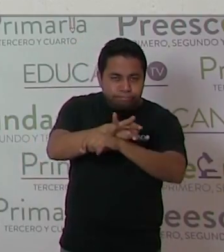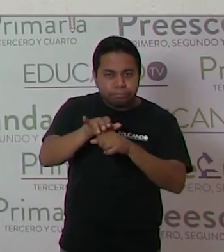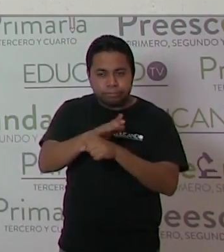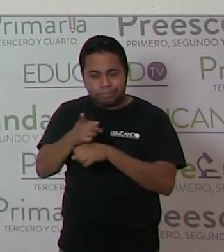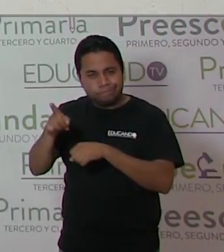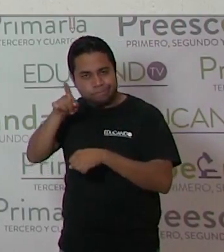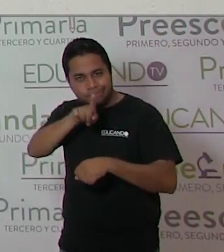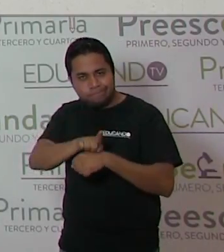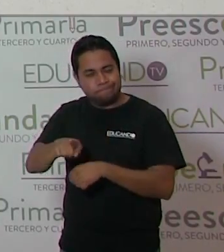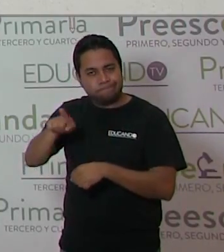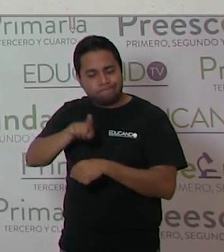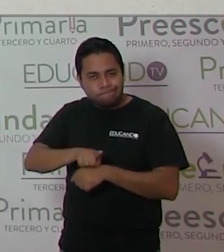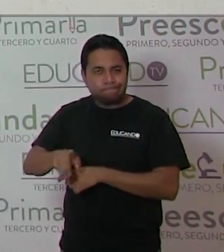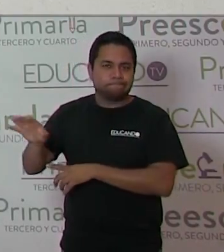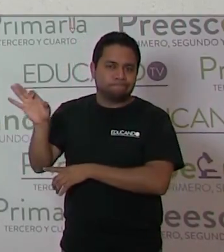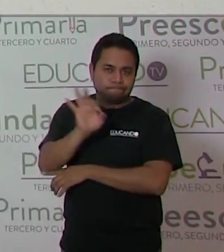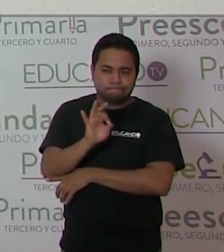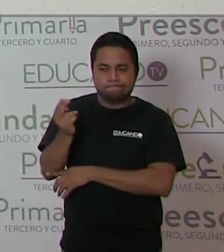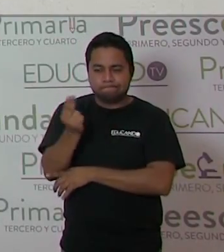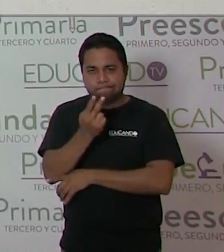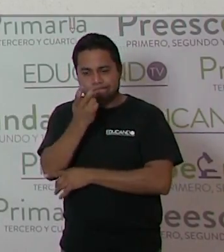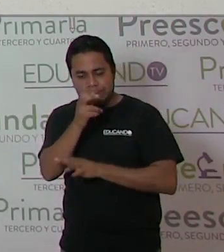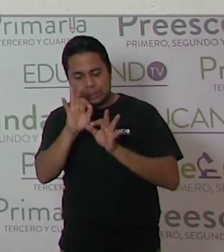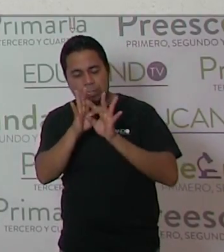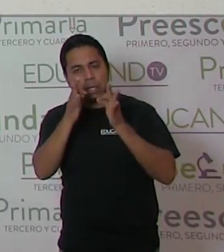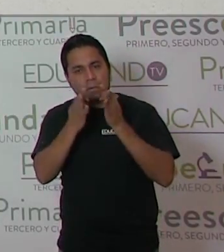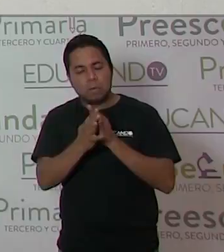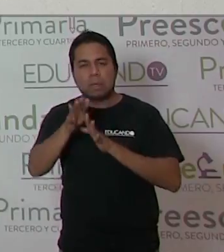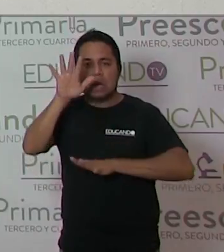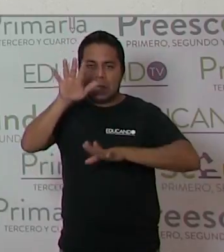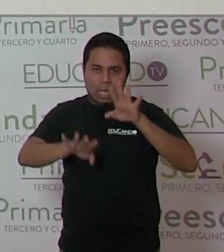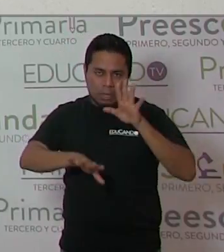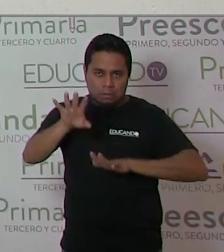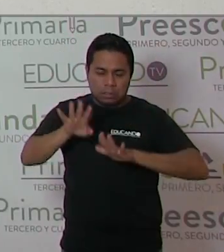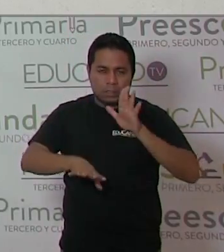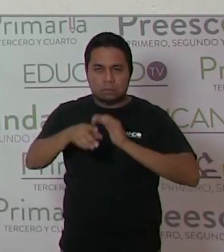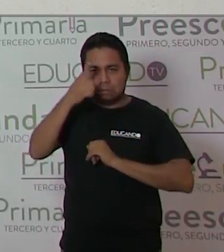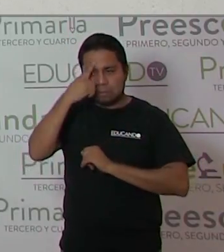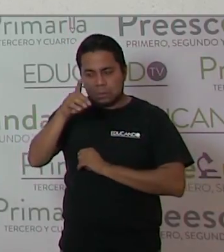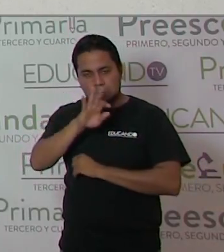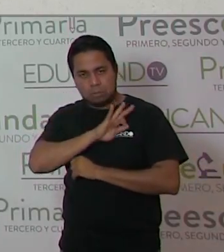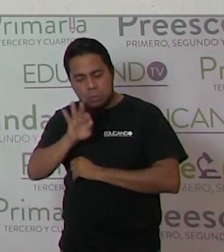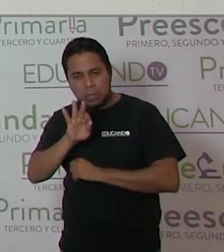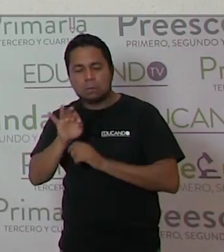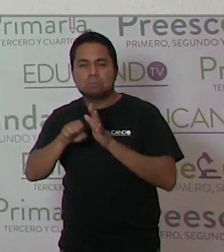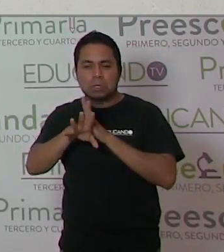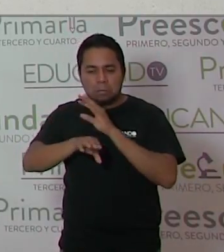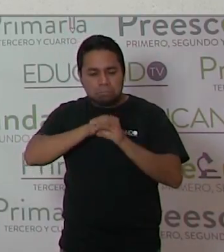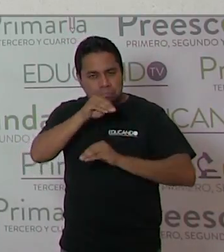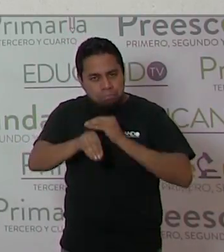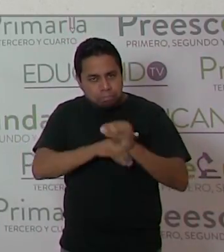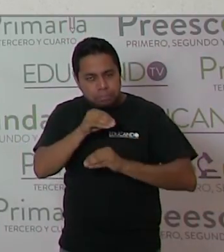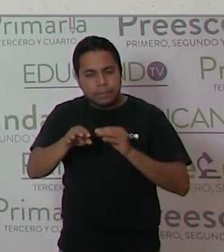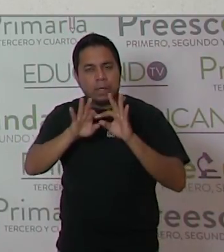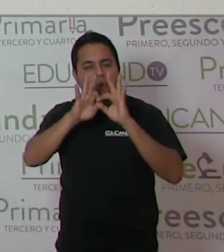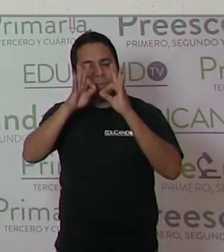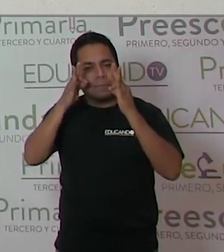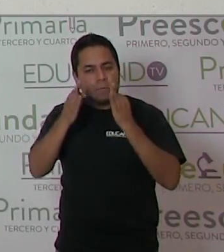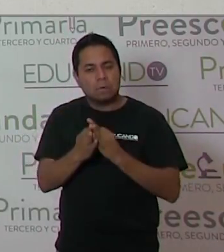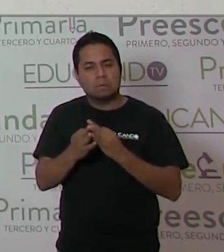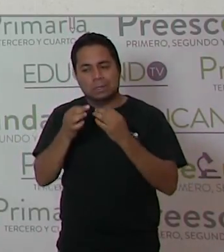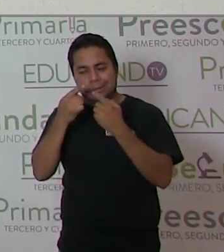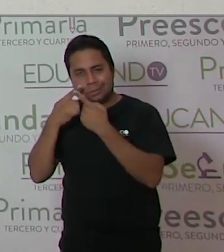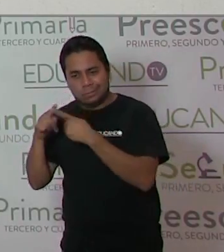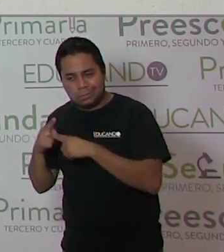cotidiana necesitamos estas figuras, a veces para que podamos construir formas y